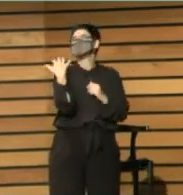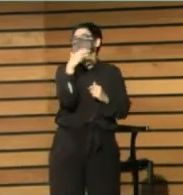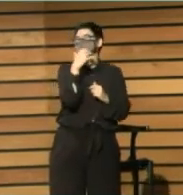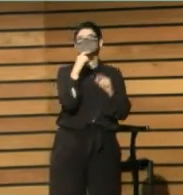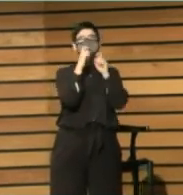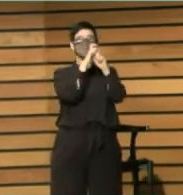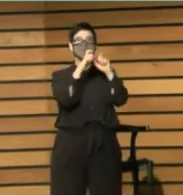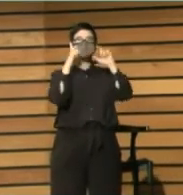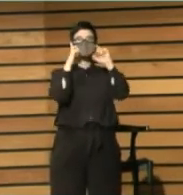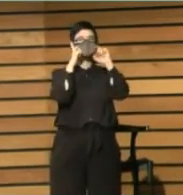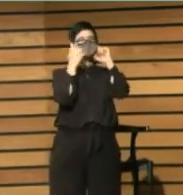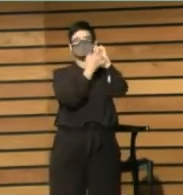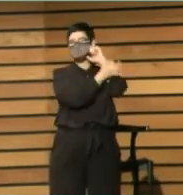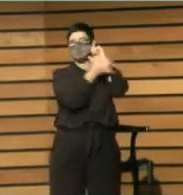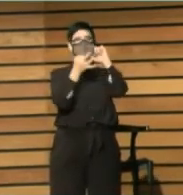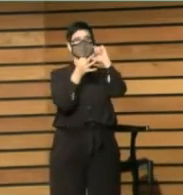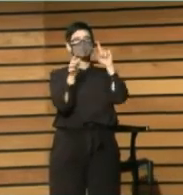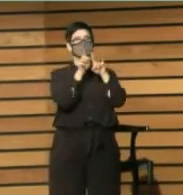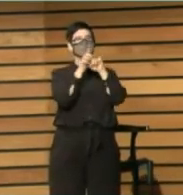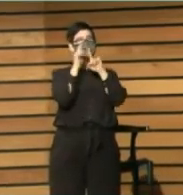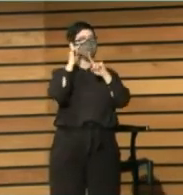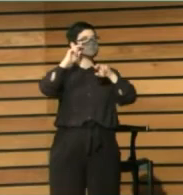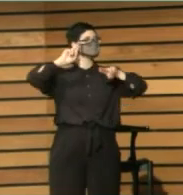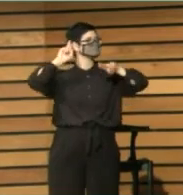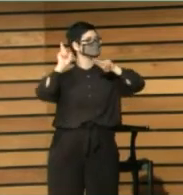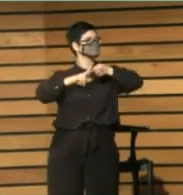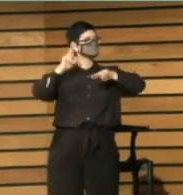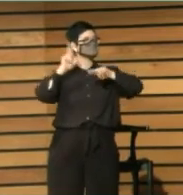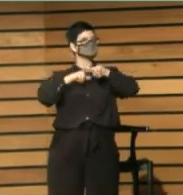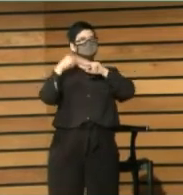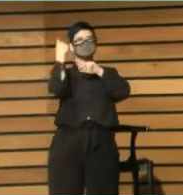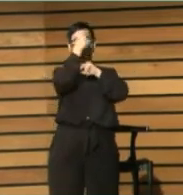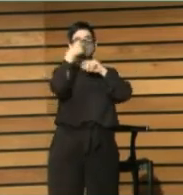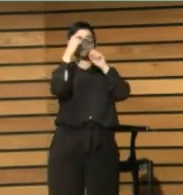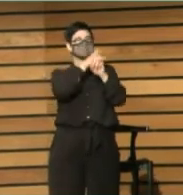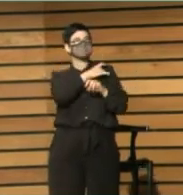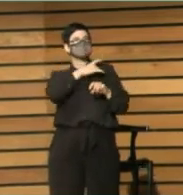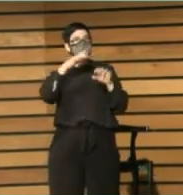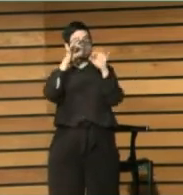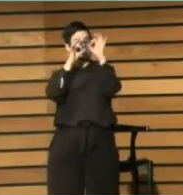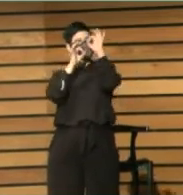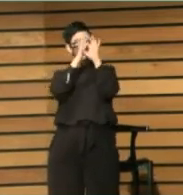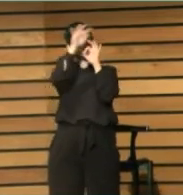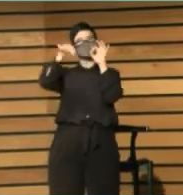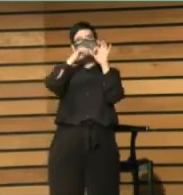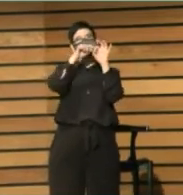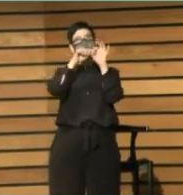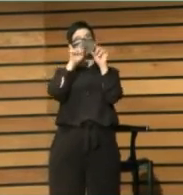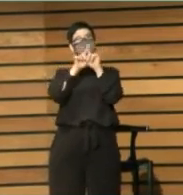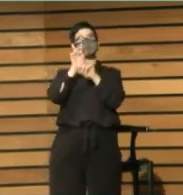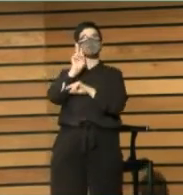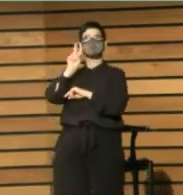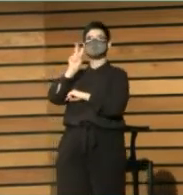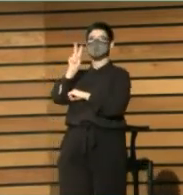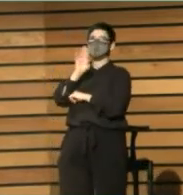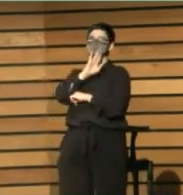perfectos, como sus ojos negros, rodeados del blanco limpio que tienen las madres cuando tú las ves